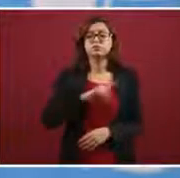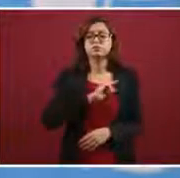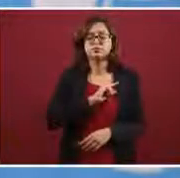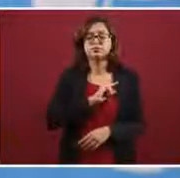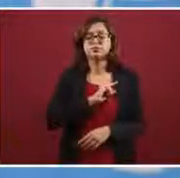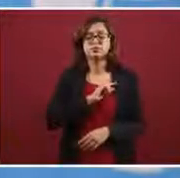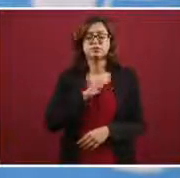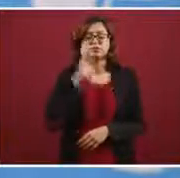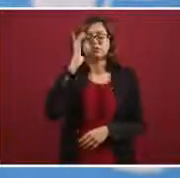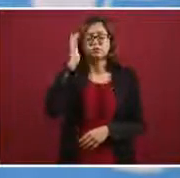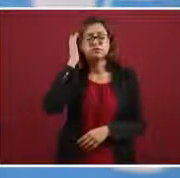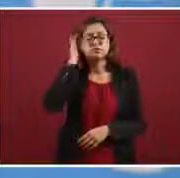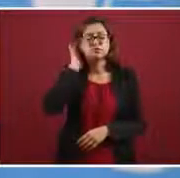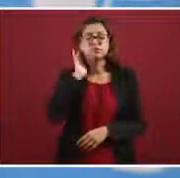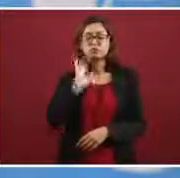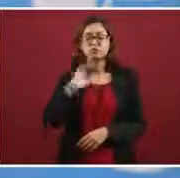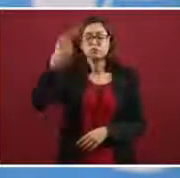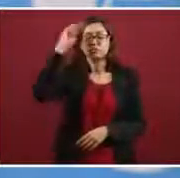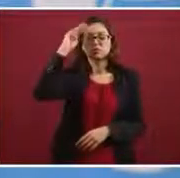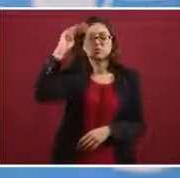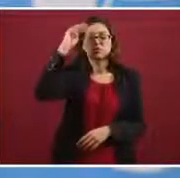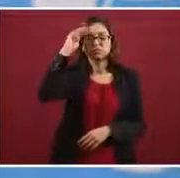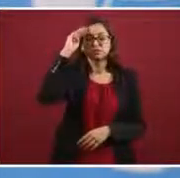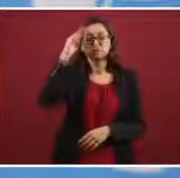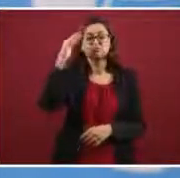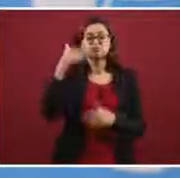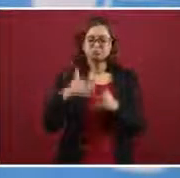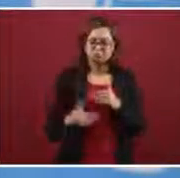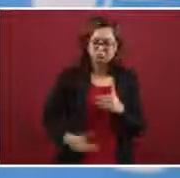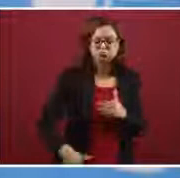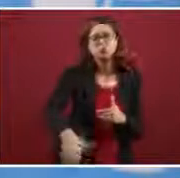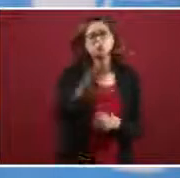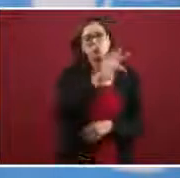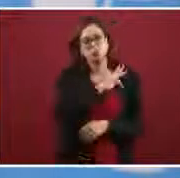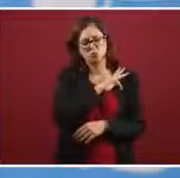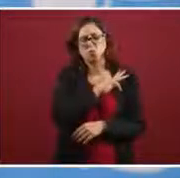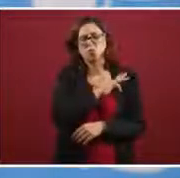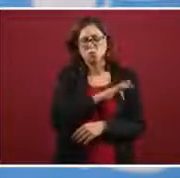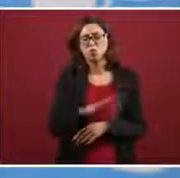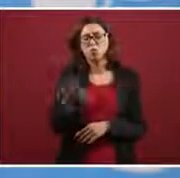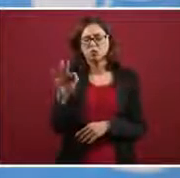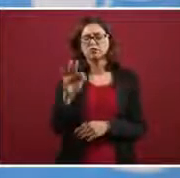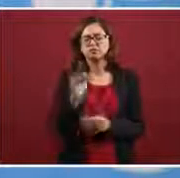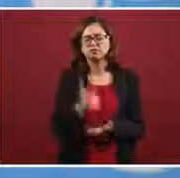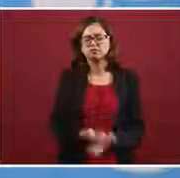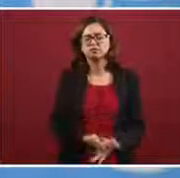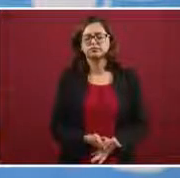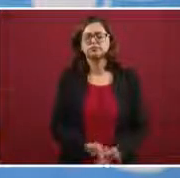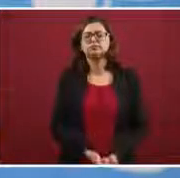considero, puede ayudar a interpretar